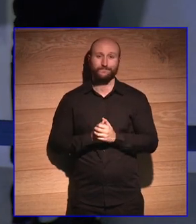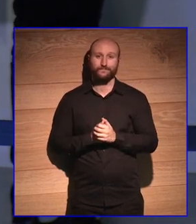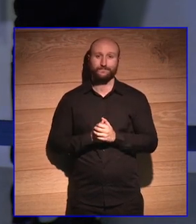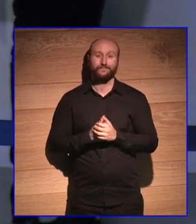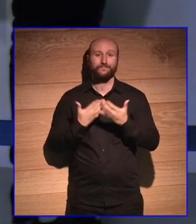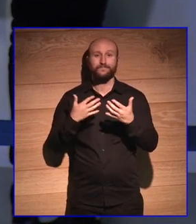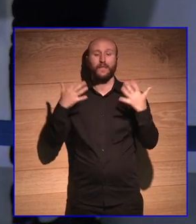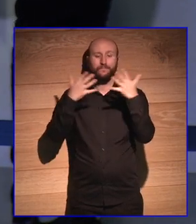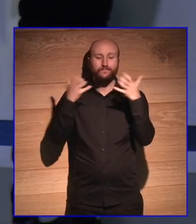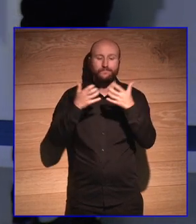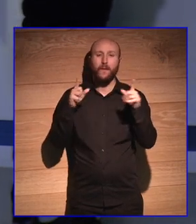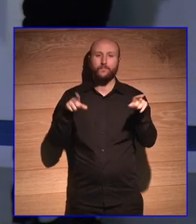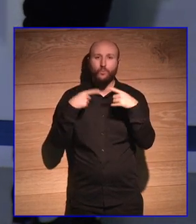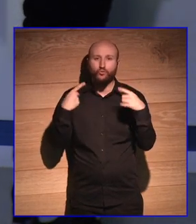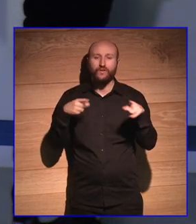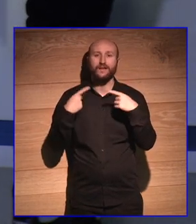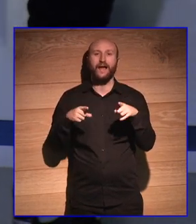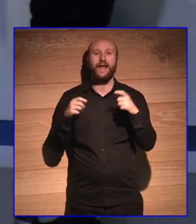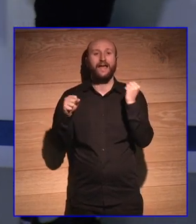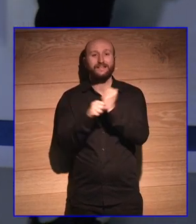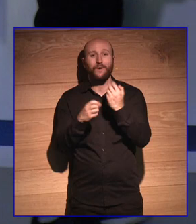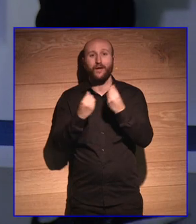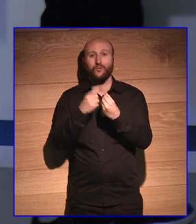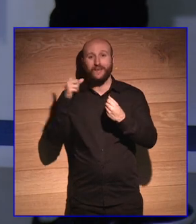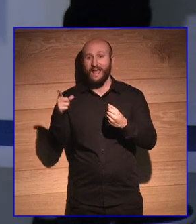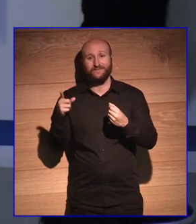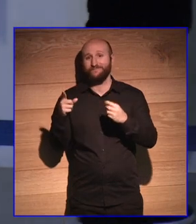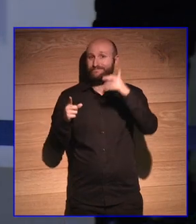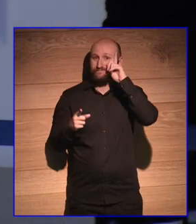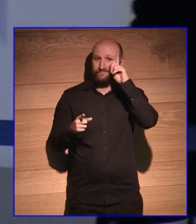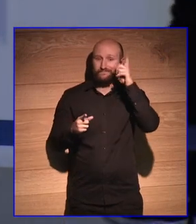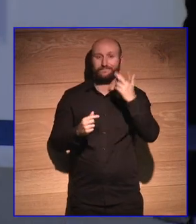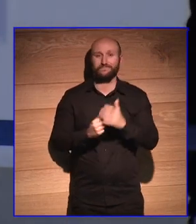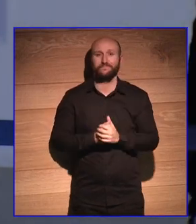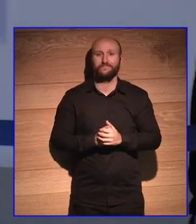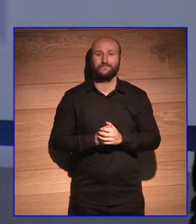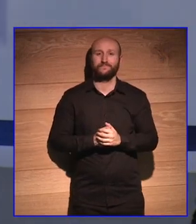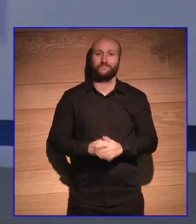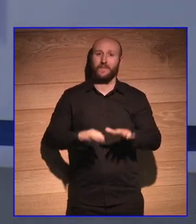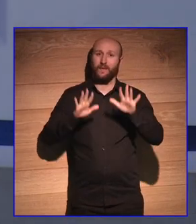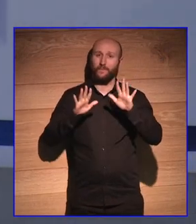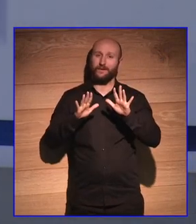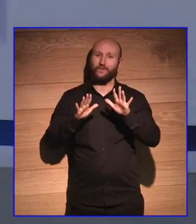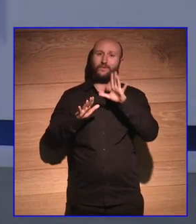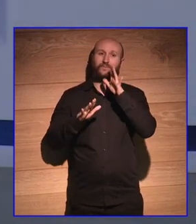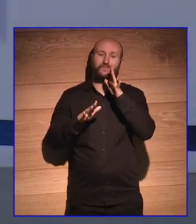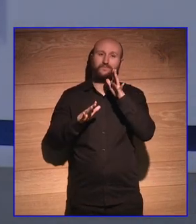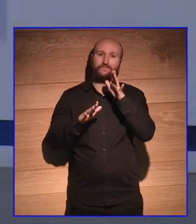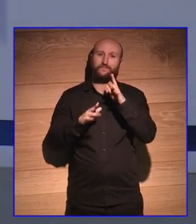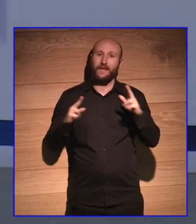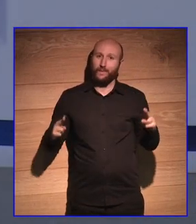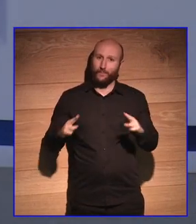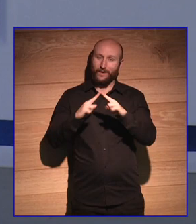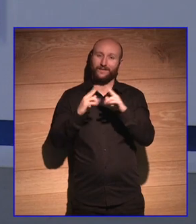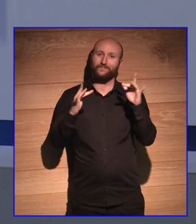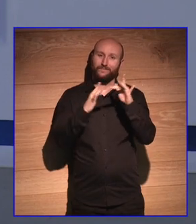partituras o aspectos trabajo con el autor del aprendiz de brujo' sin embargo la correspondencia que la compositora mantuvo desde parís con el